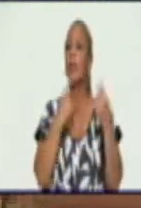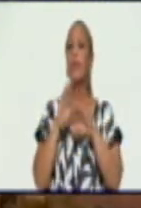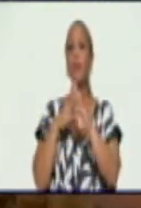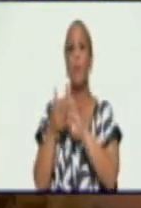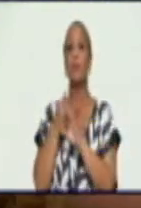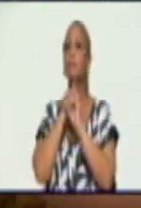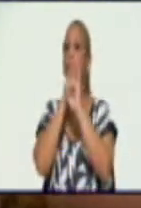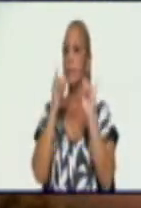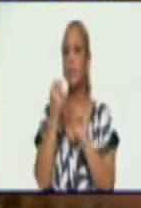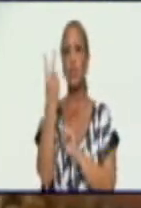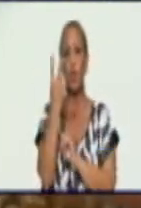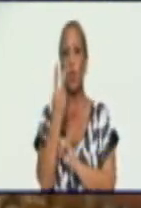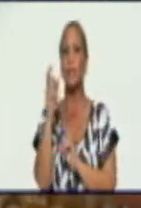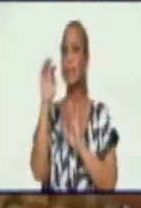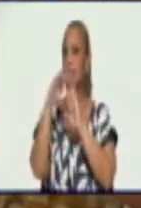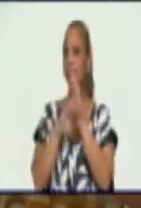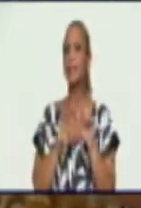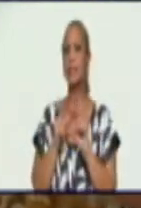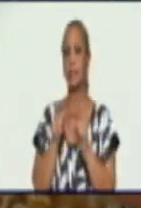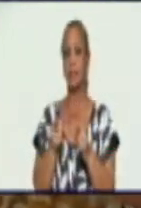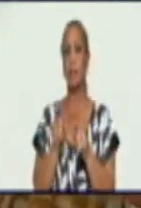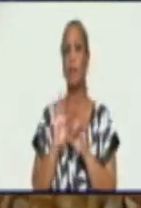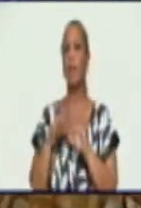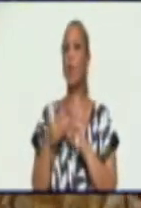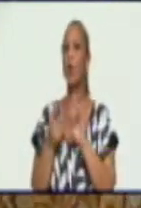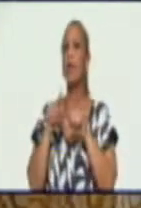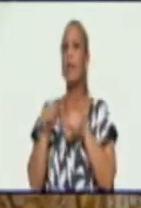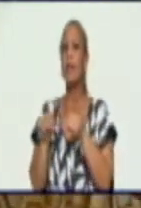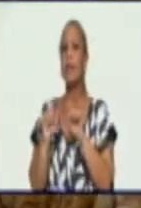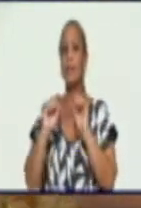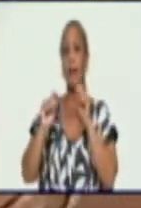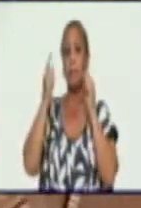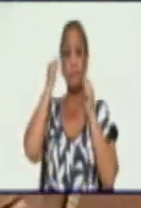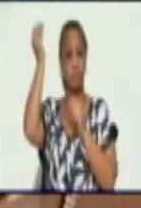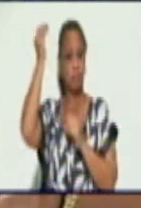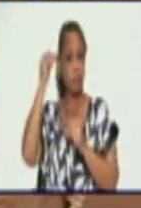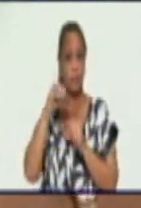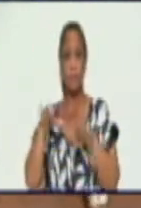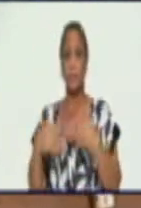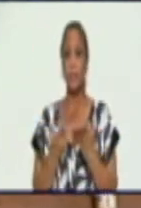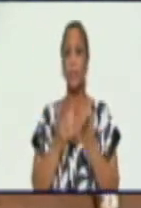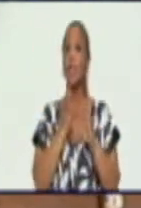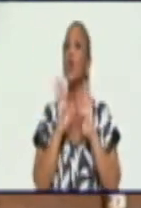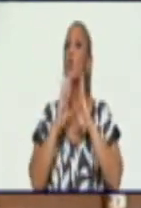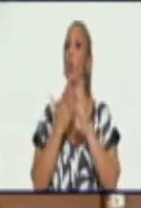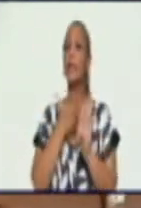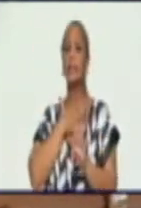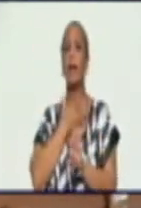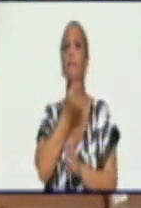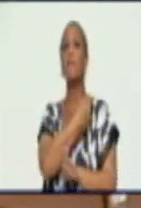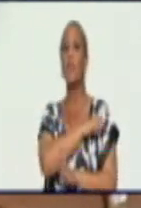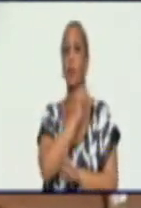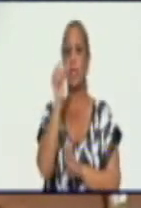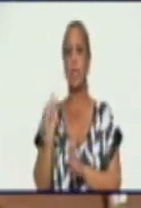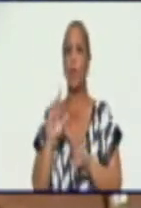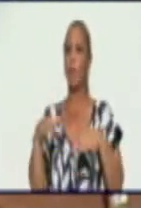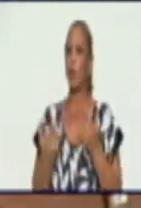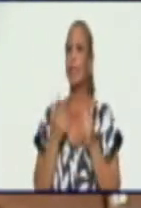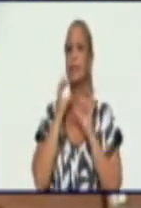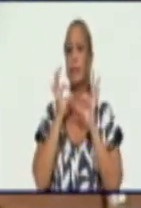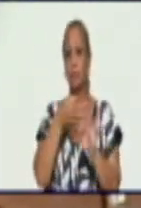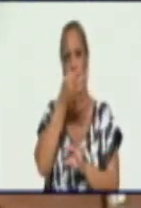a dos de ellas por su contenido que deben ser de dominio de nuestra población porque además esclarecer cuáles son los pasos